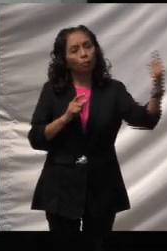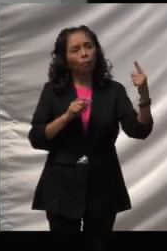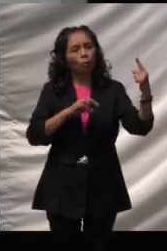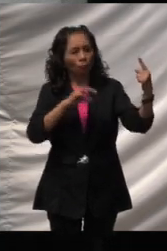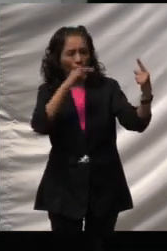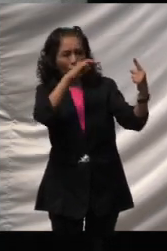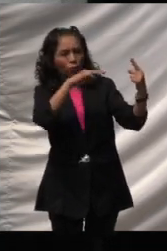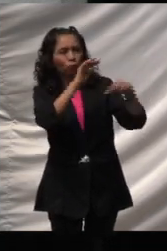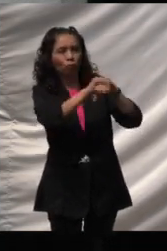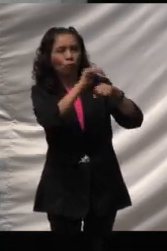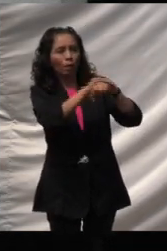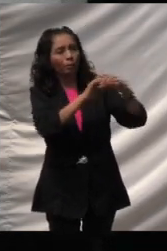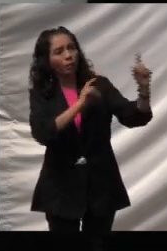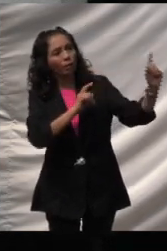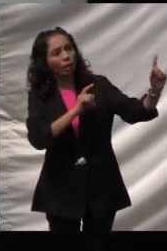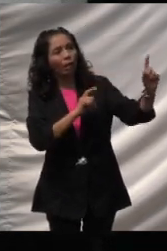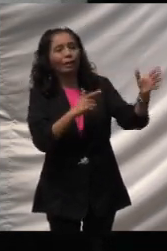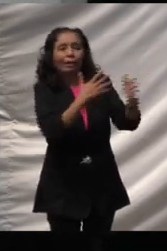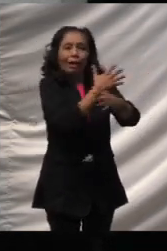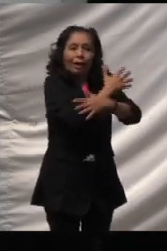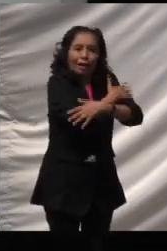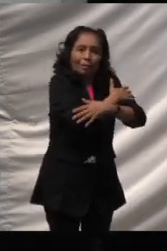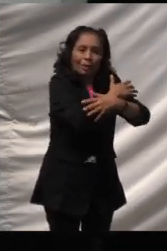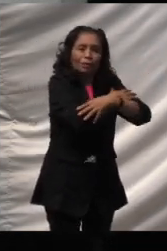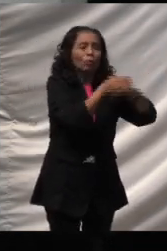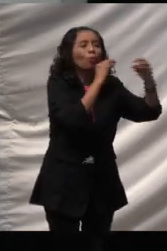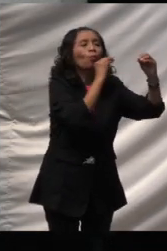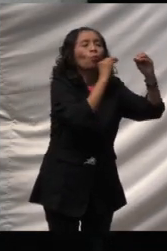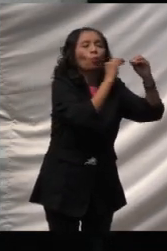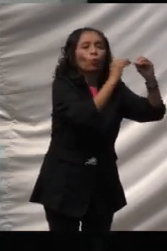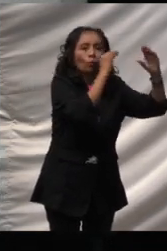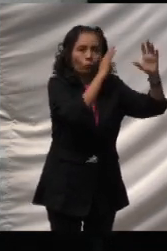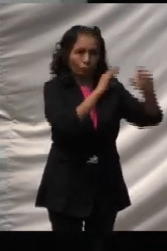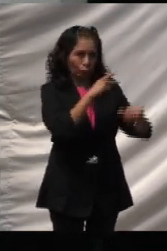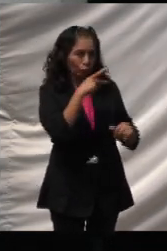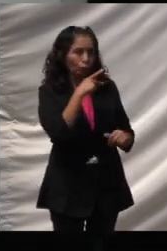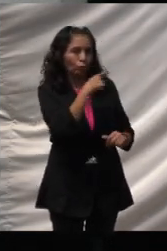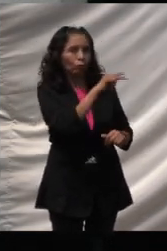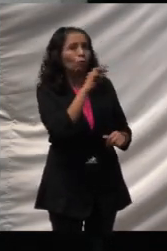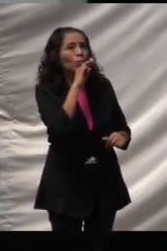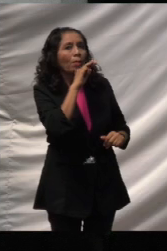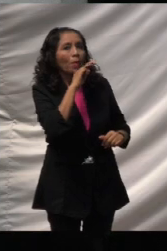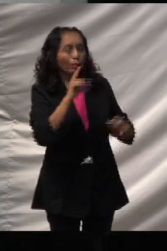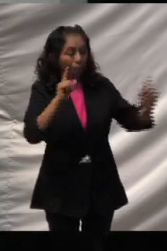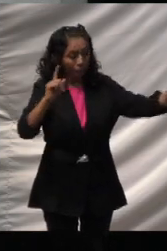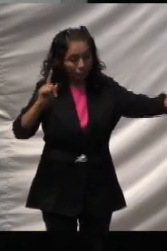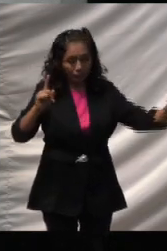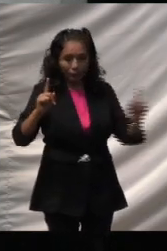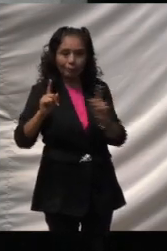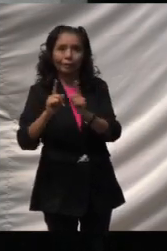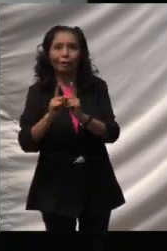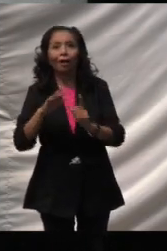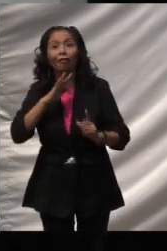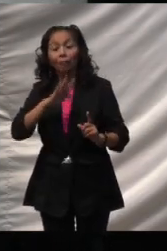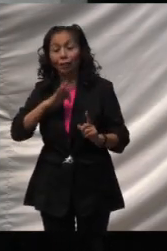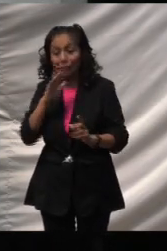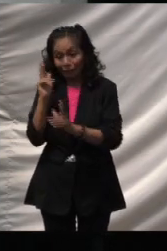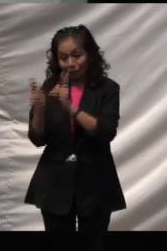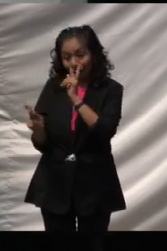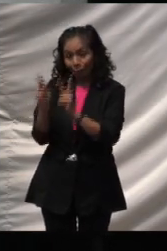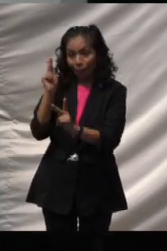su madre, no sin antes abrazarla y darle un beso en la mejilla. Marla se acerca a Carla feliz y le